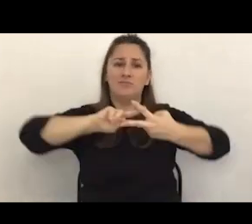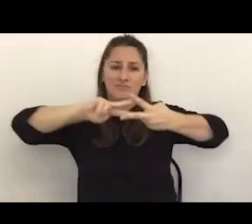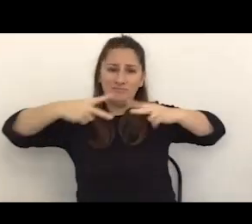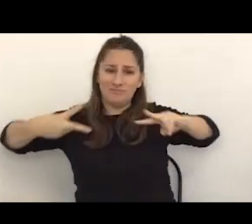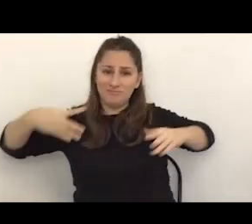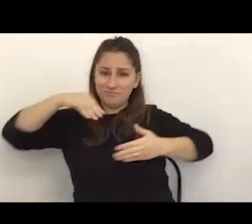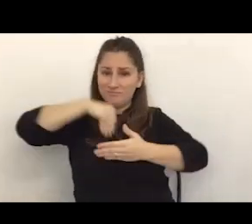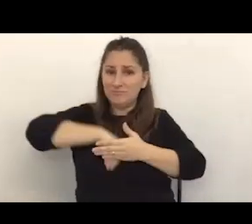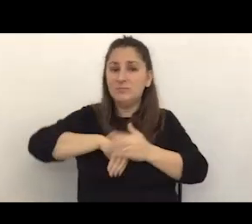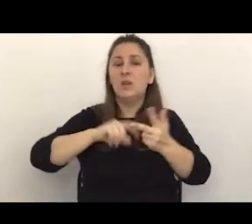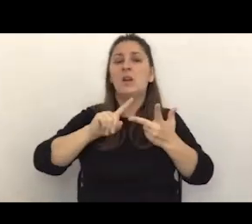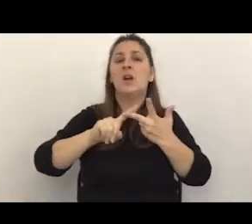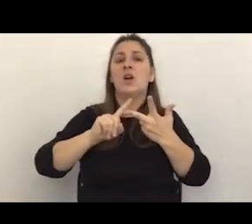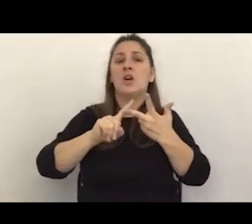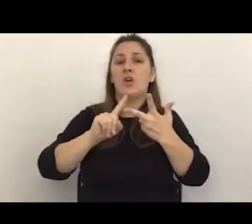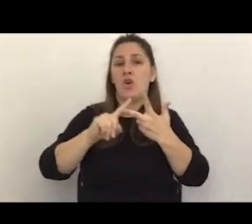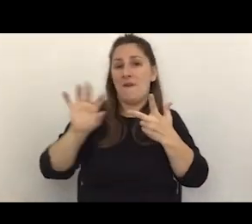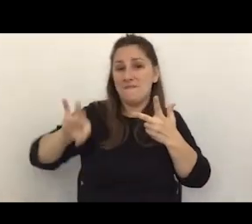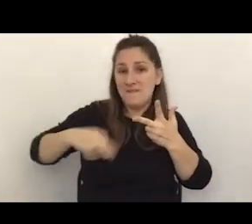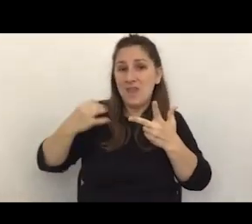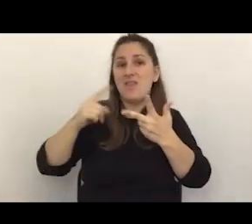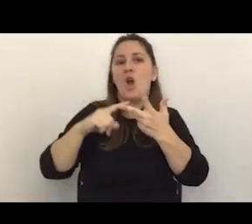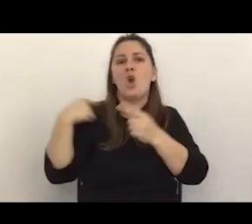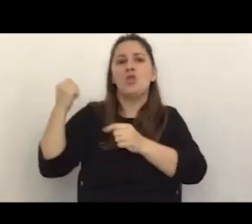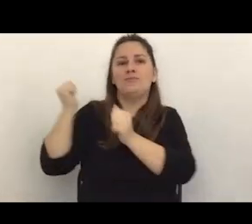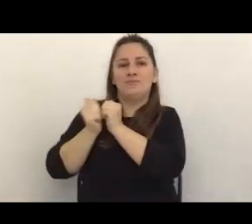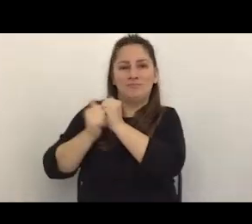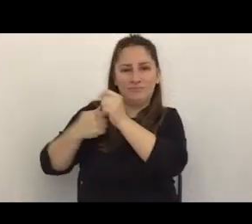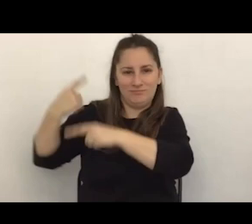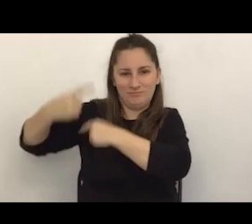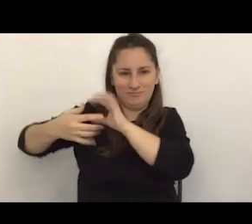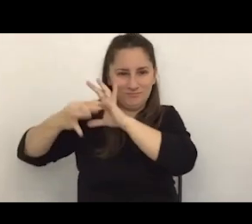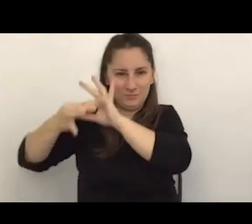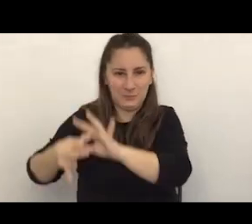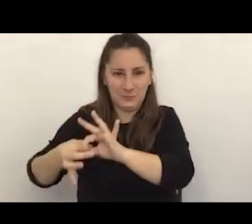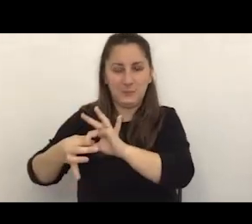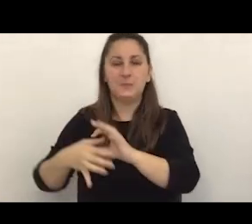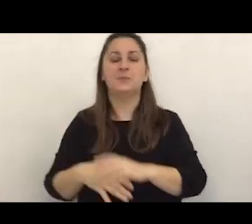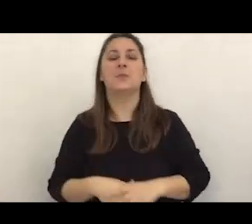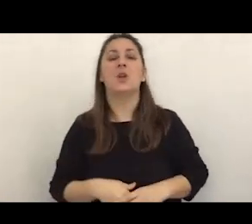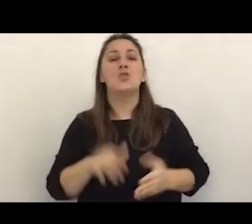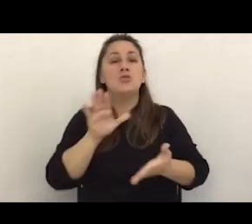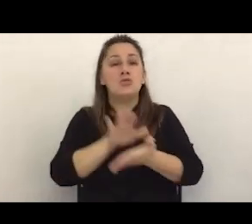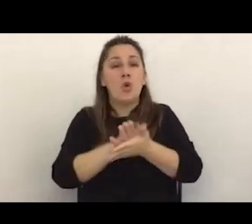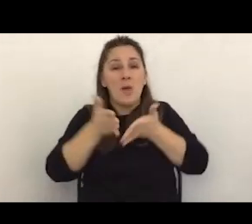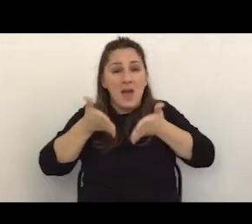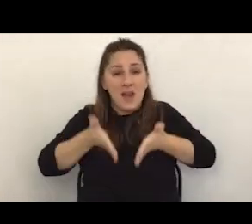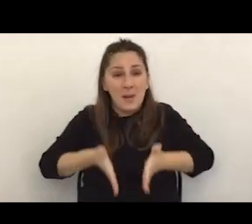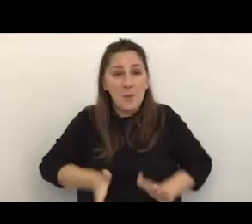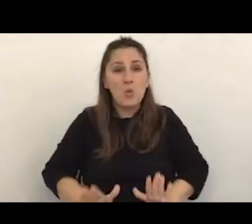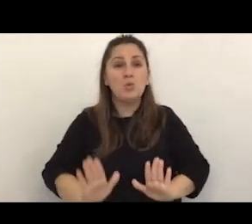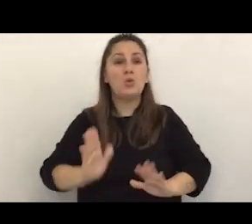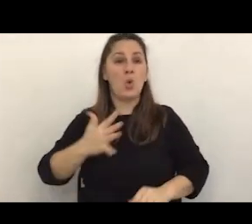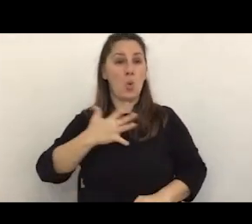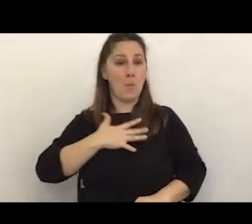nexo biológico, con el nexo filiatorio. En materia de reproducción humana asistida,